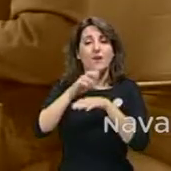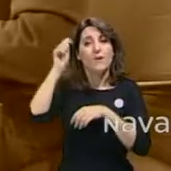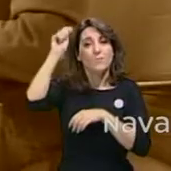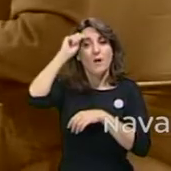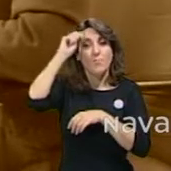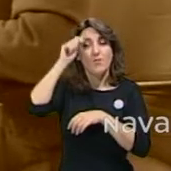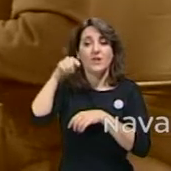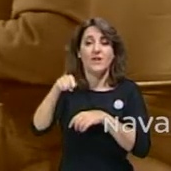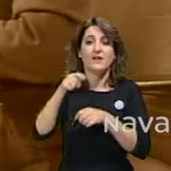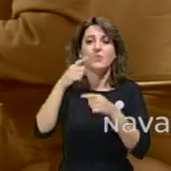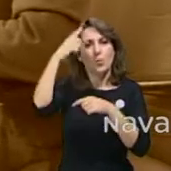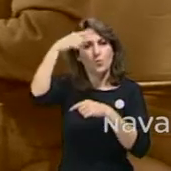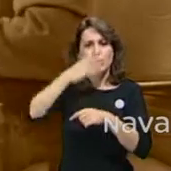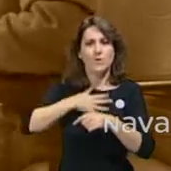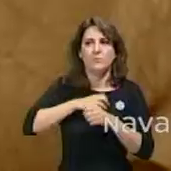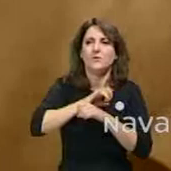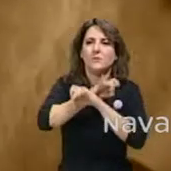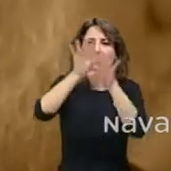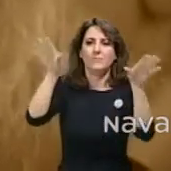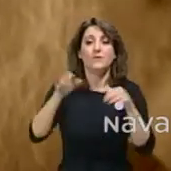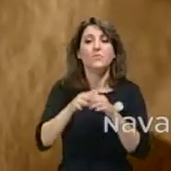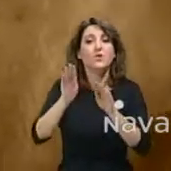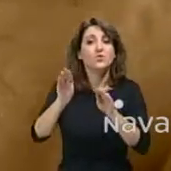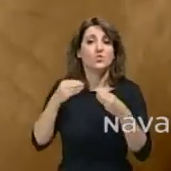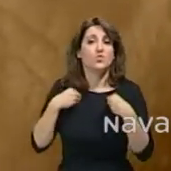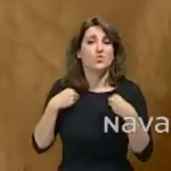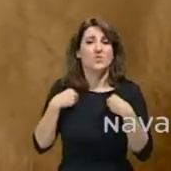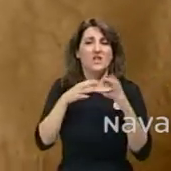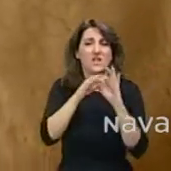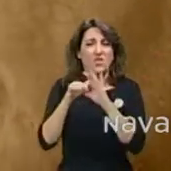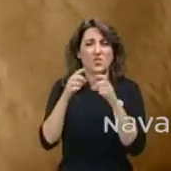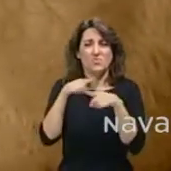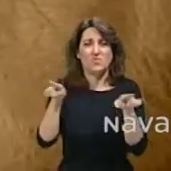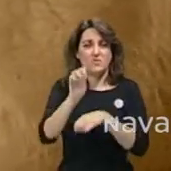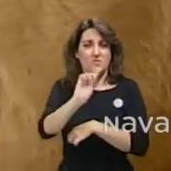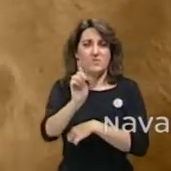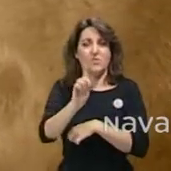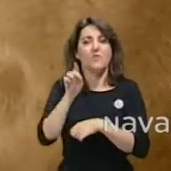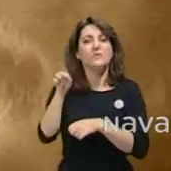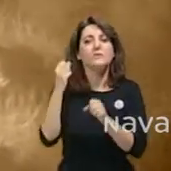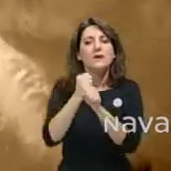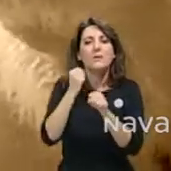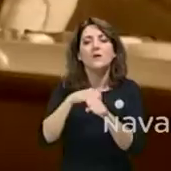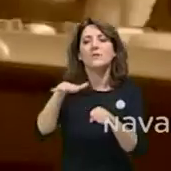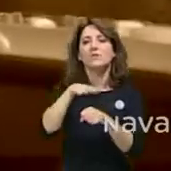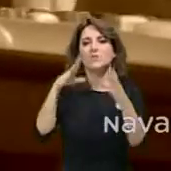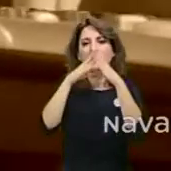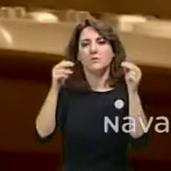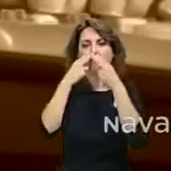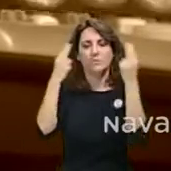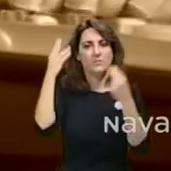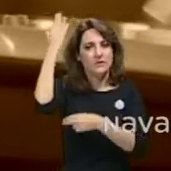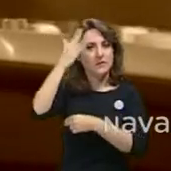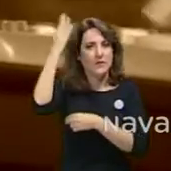Sin embargo, su vida no ha estado ligada a la música. Su etapa laboral se ha centrado en la Universidad Pública de Navarra, donde ha desarrollado